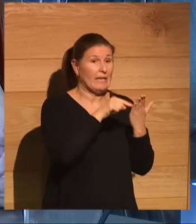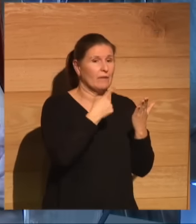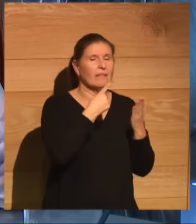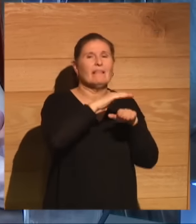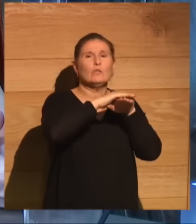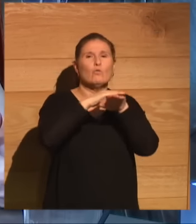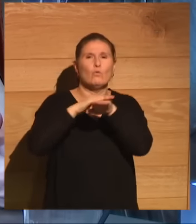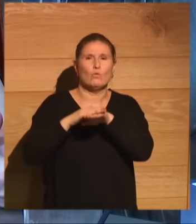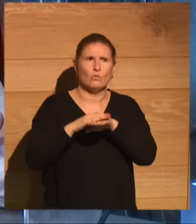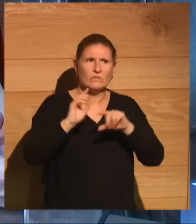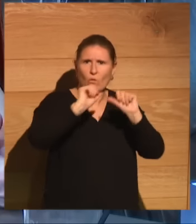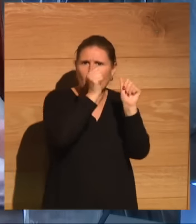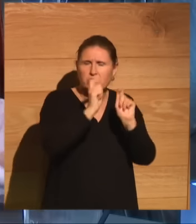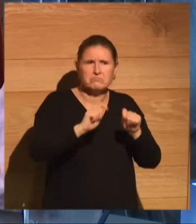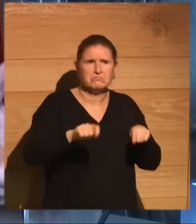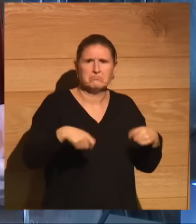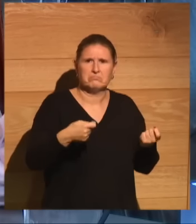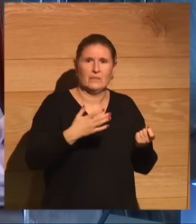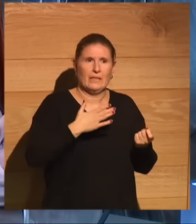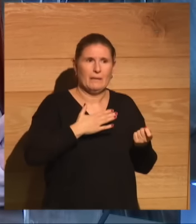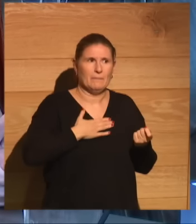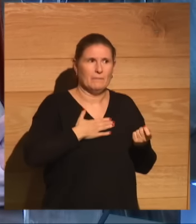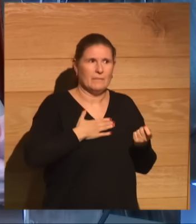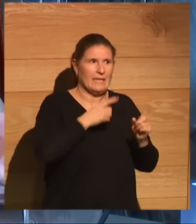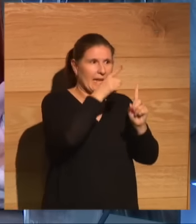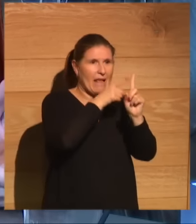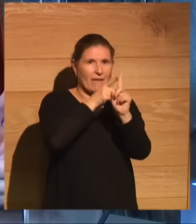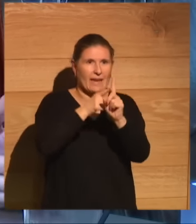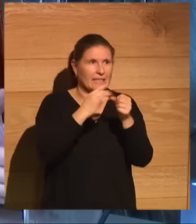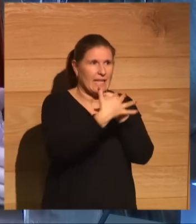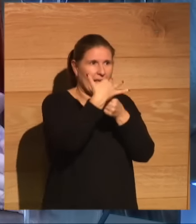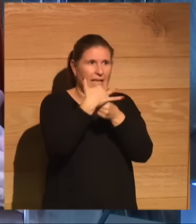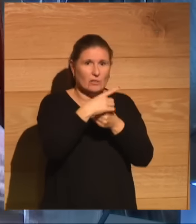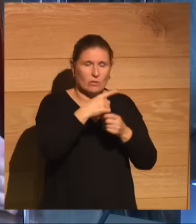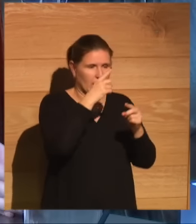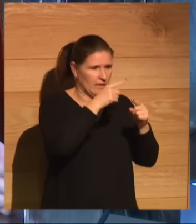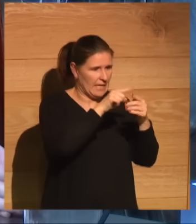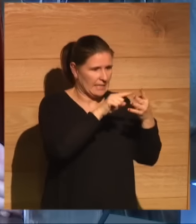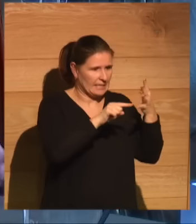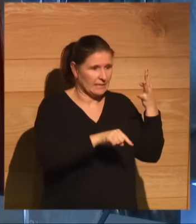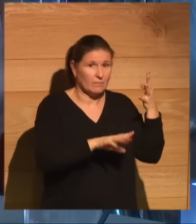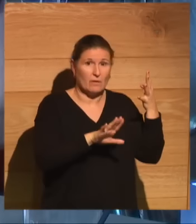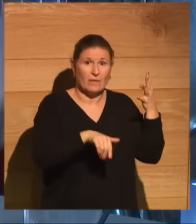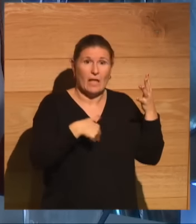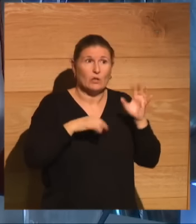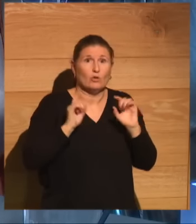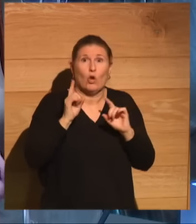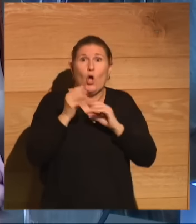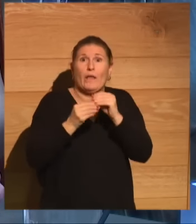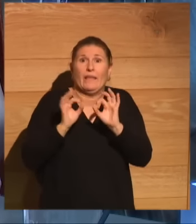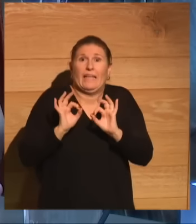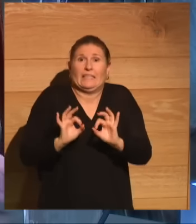forma muy natural, por decir, es que mis referencias son estas y lo siento porque me quedé aquí. O sea,